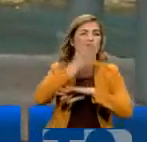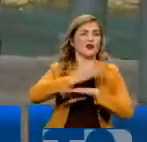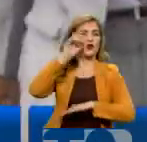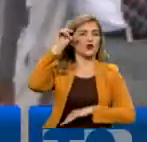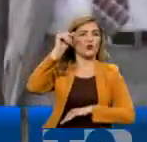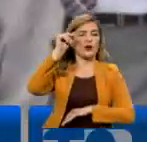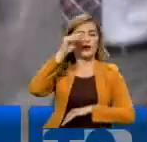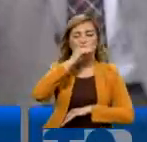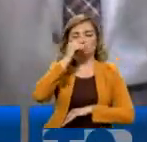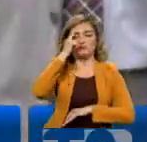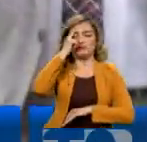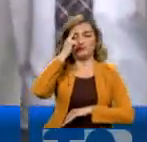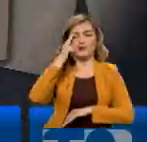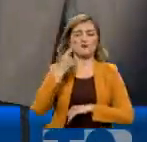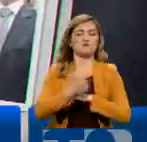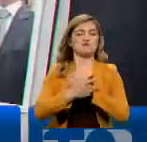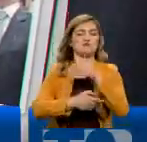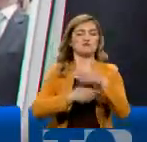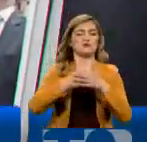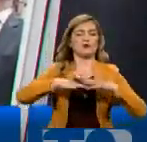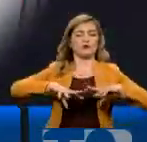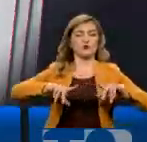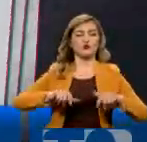condenados por corrupción